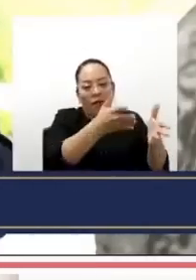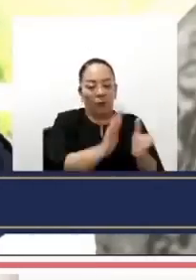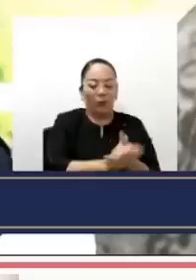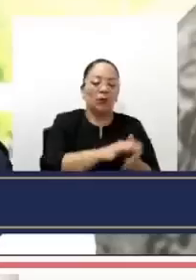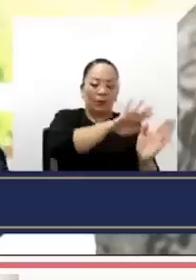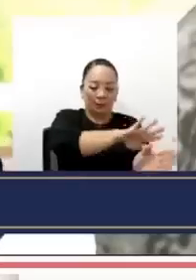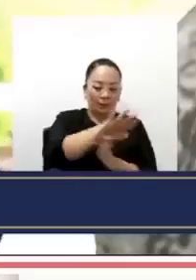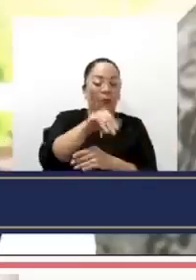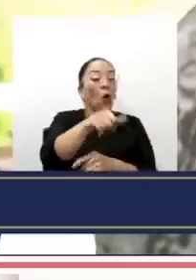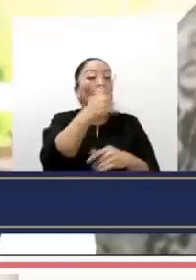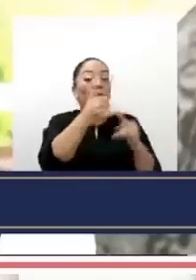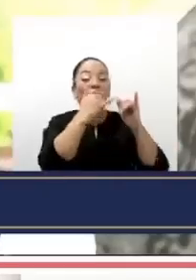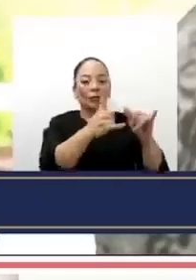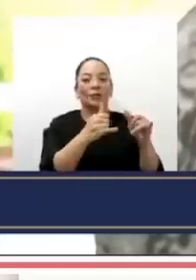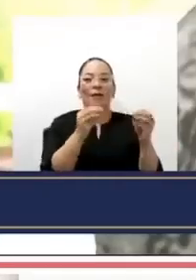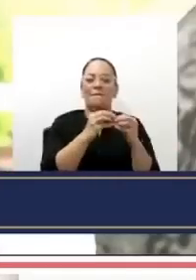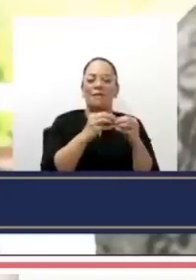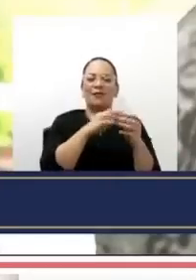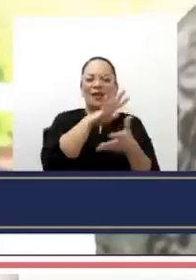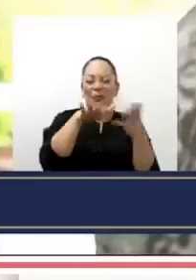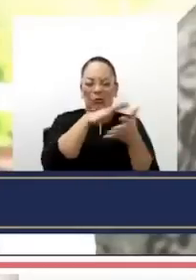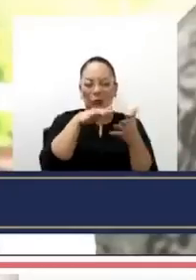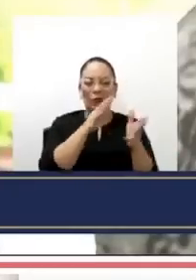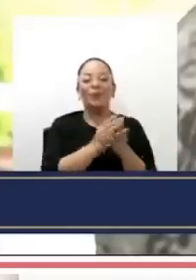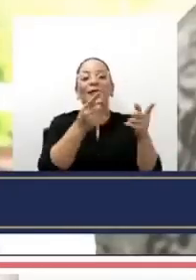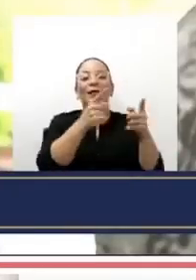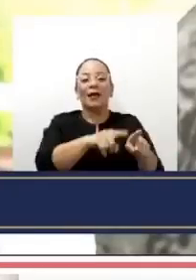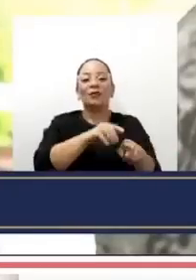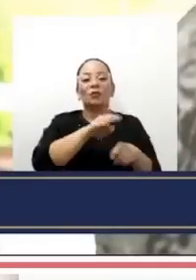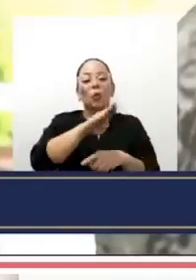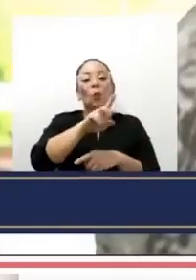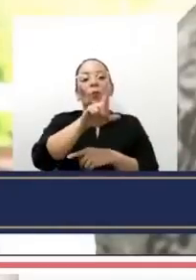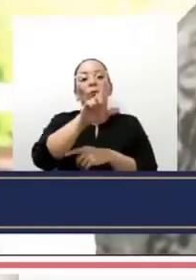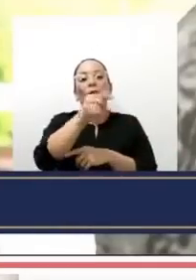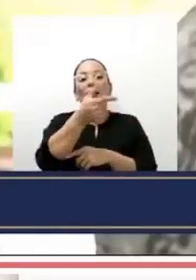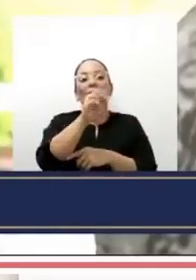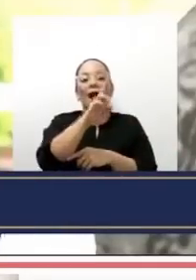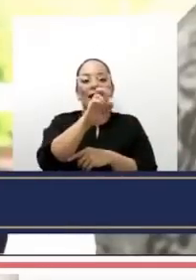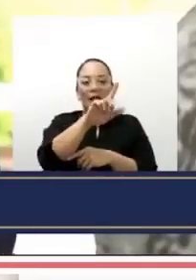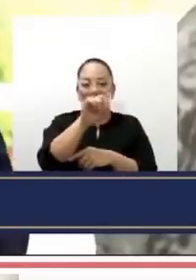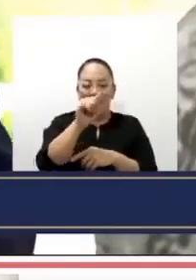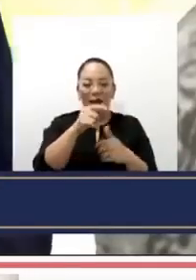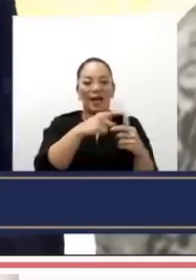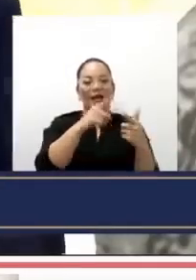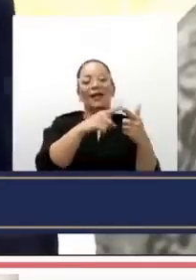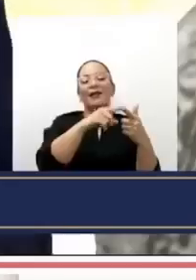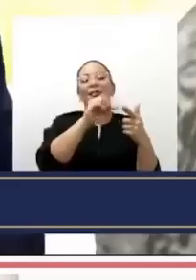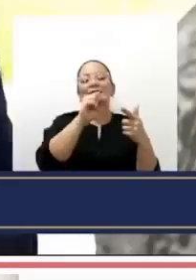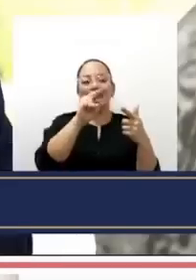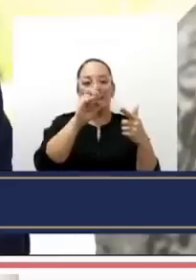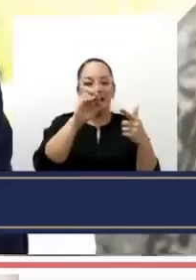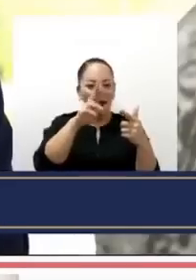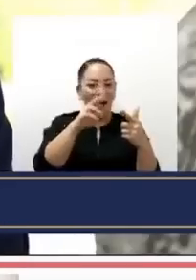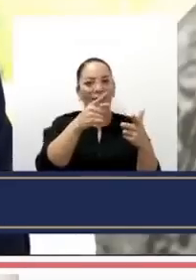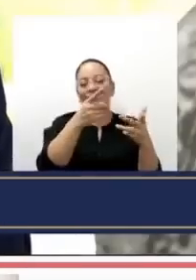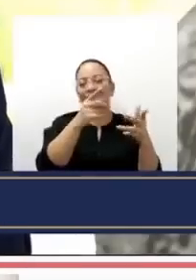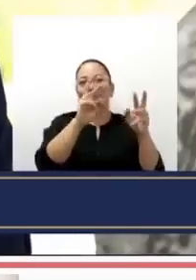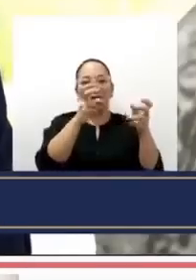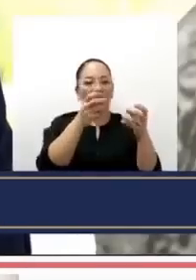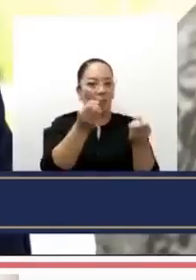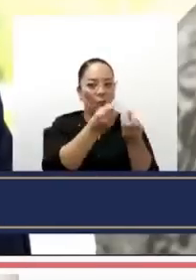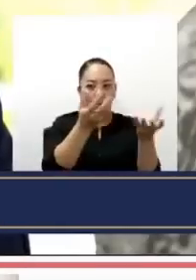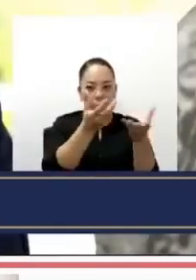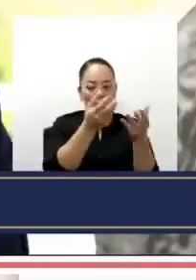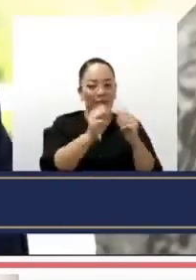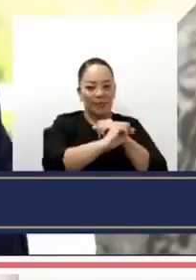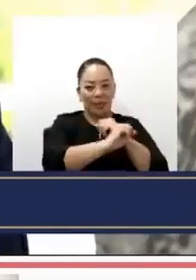siguiente es uno de los que se ha hecho más alboroto, es el caso Bulgarelli, Sinart y la asignación de publicidad. Eso es una